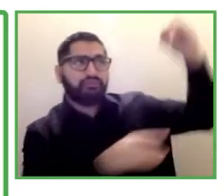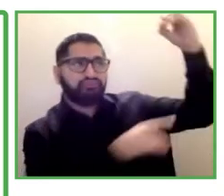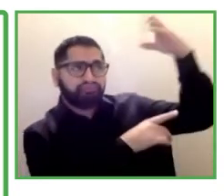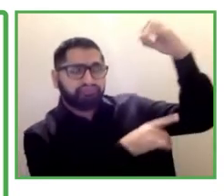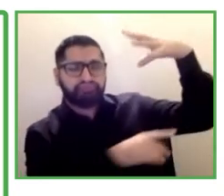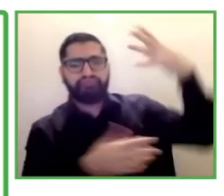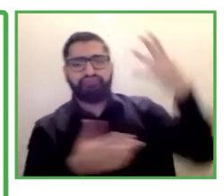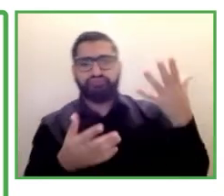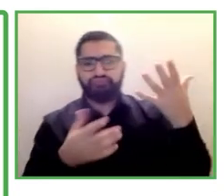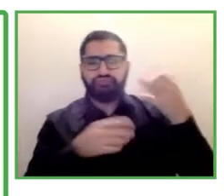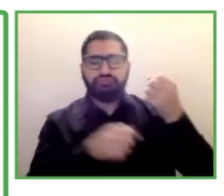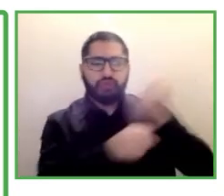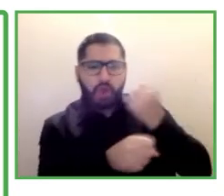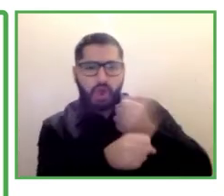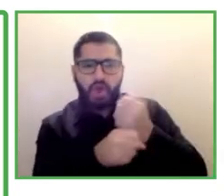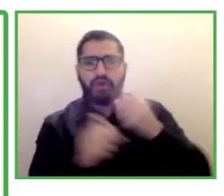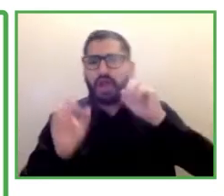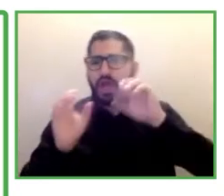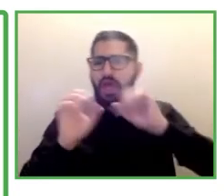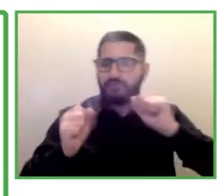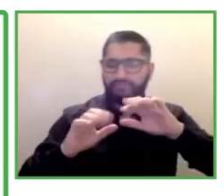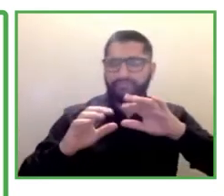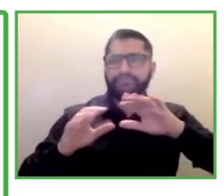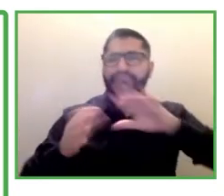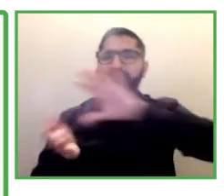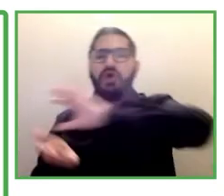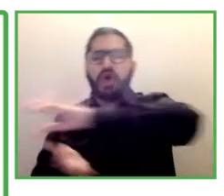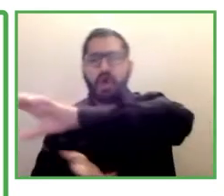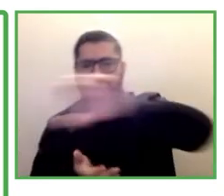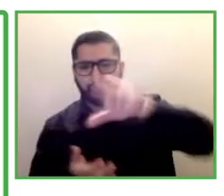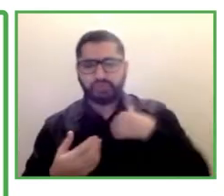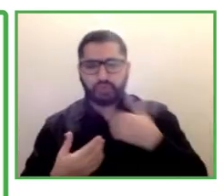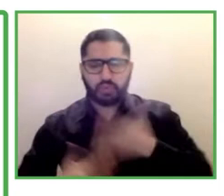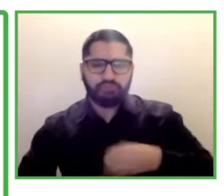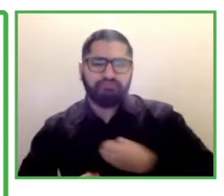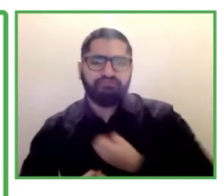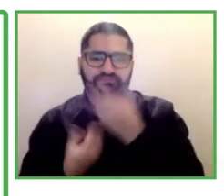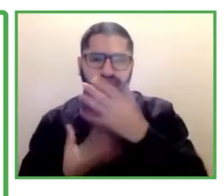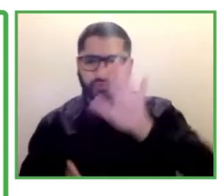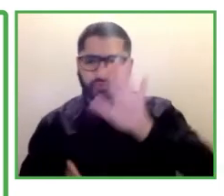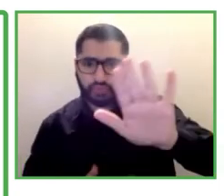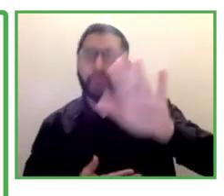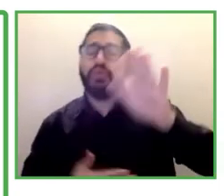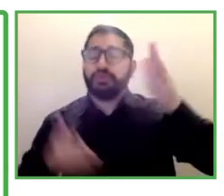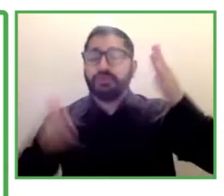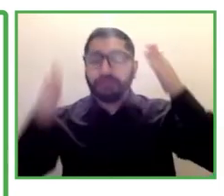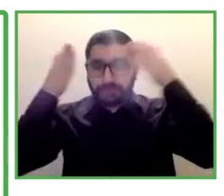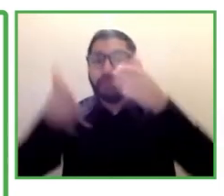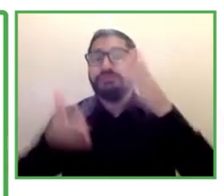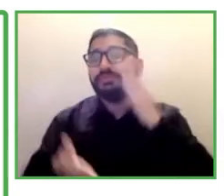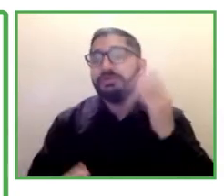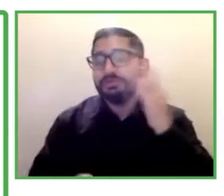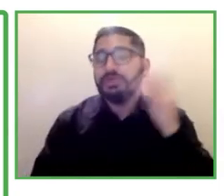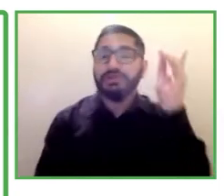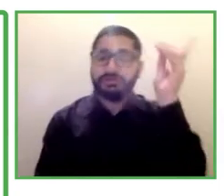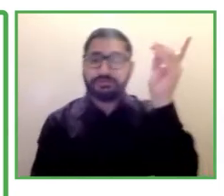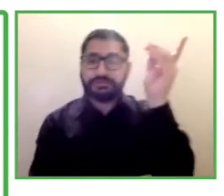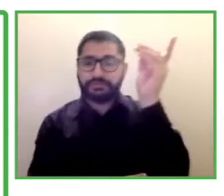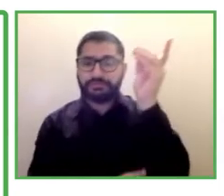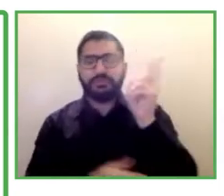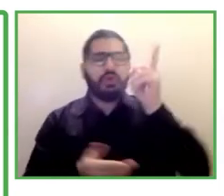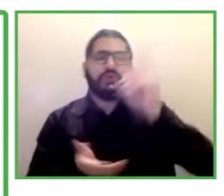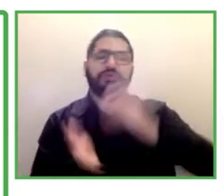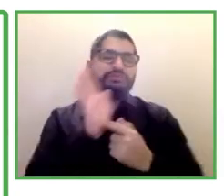las primeras o dentro de las primeras en ser liberadas de sus trabajos. Y es más difícil para que ellos